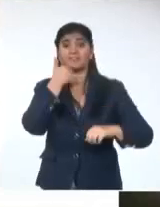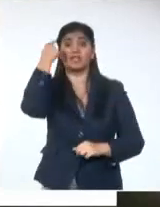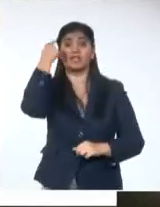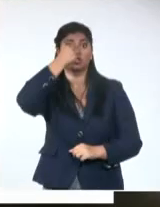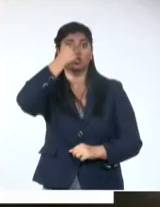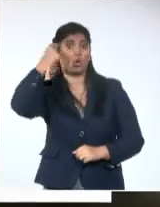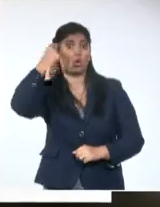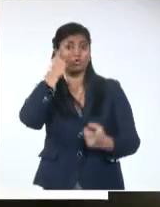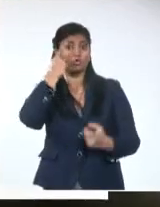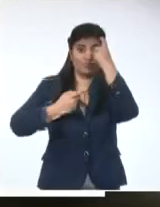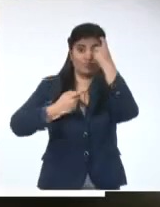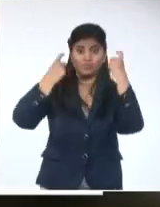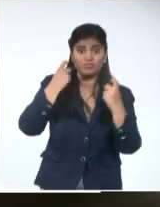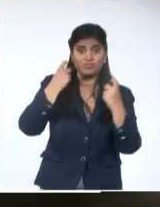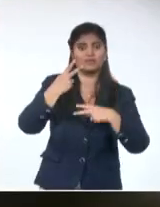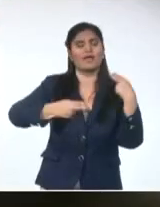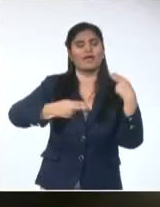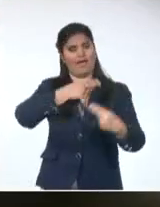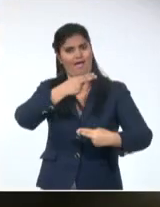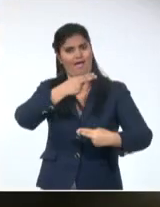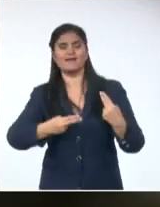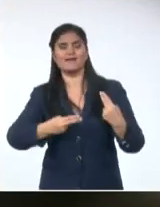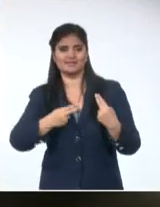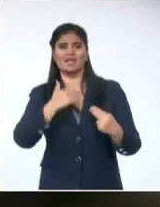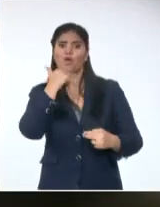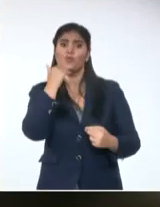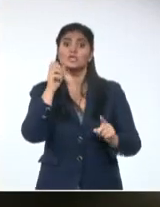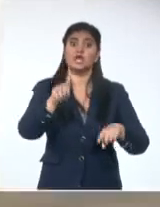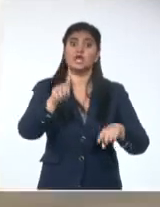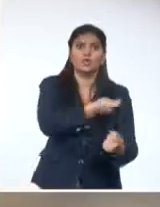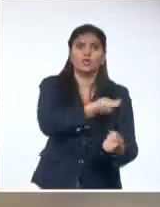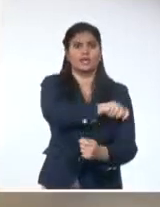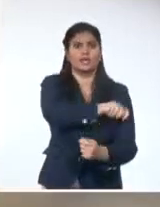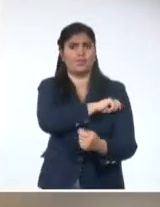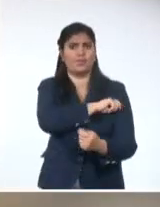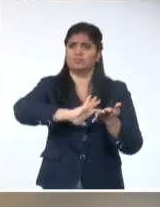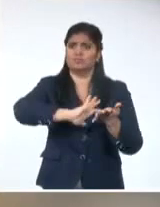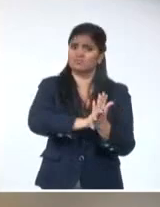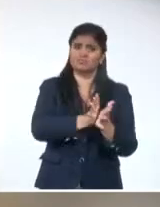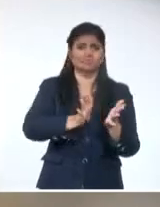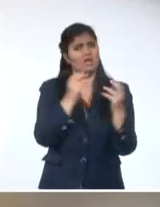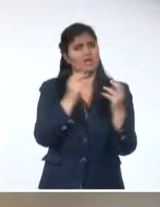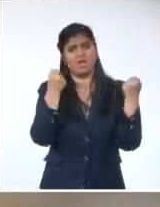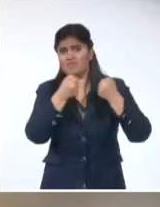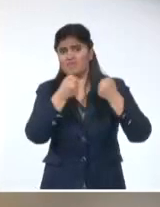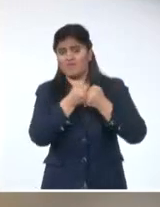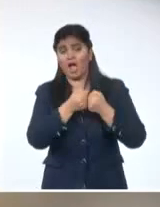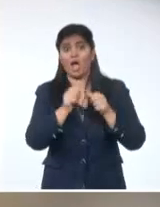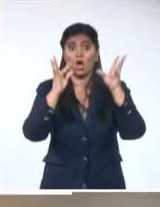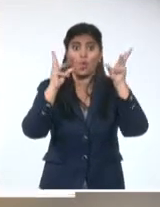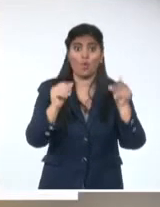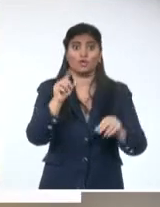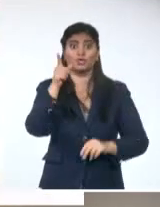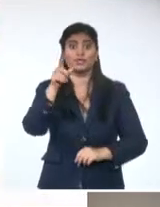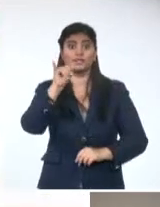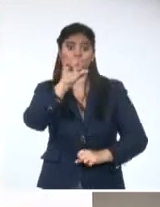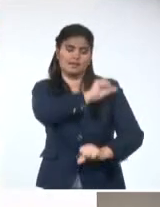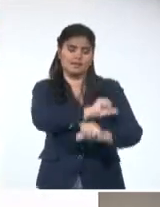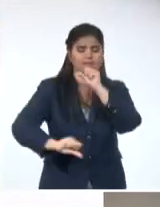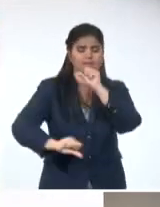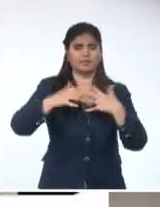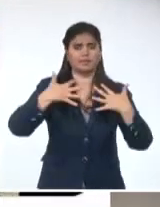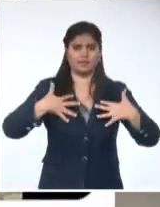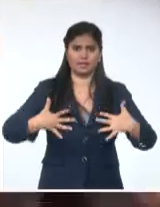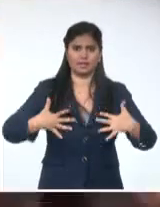tras el incendio de una comisaría y un tribunal durante las protestas el enfrentamiento dejó 16 heridos diez civiles y